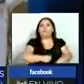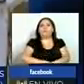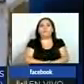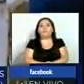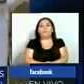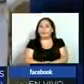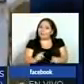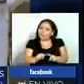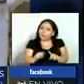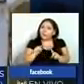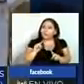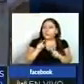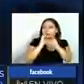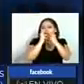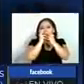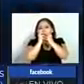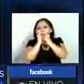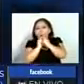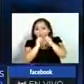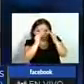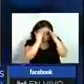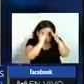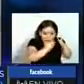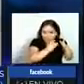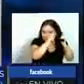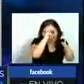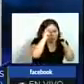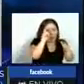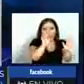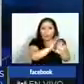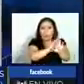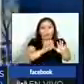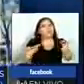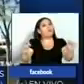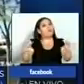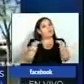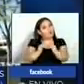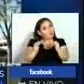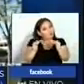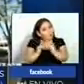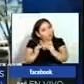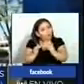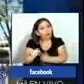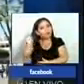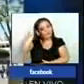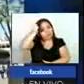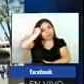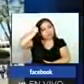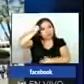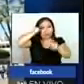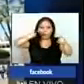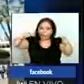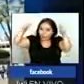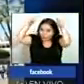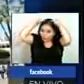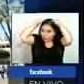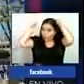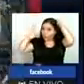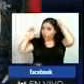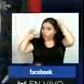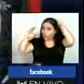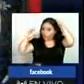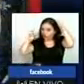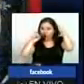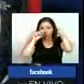Pero su pasión no solo era su trabajo. También seguir las enseñanzas de San Juan Bosco Como todo un